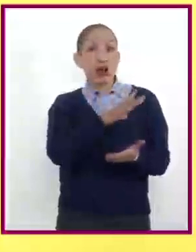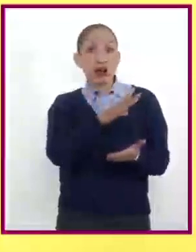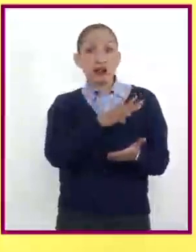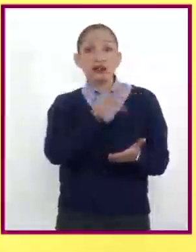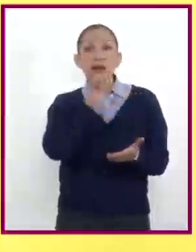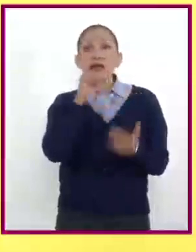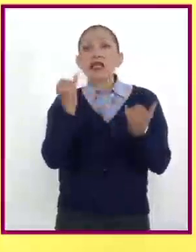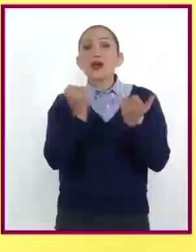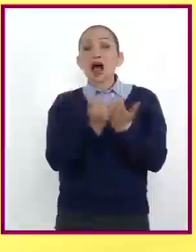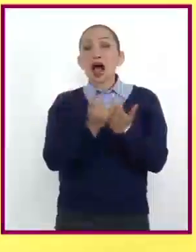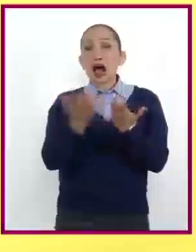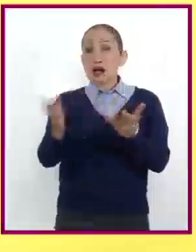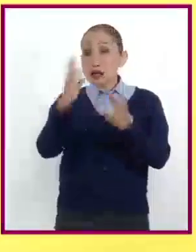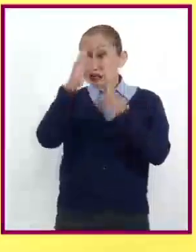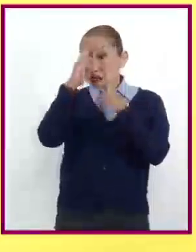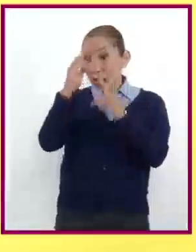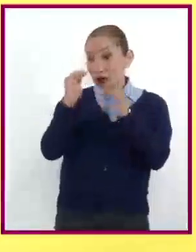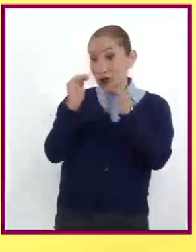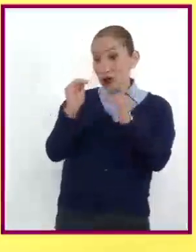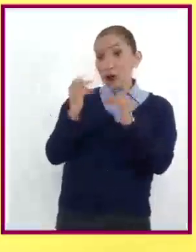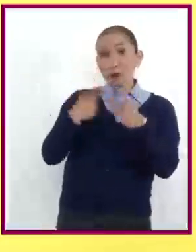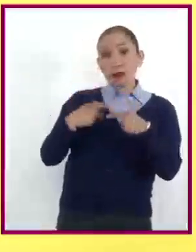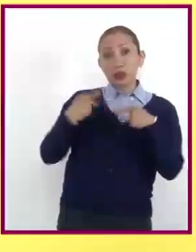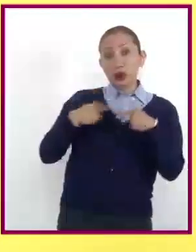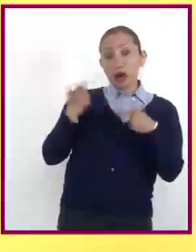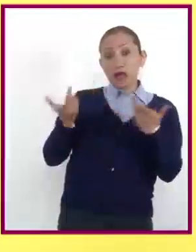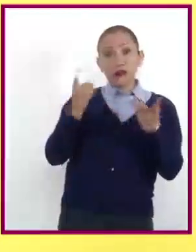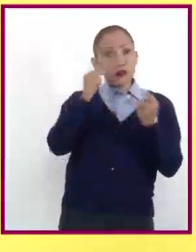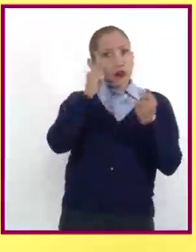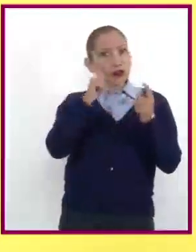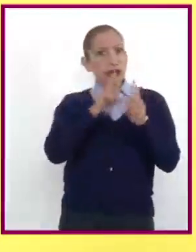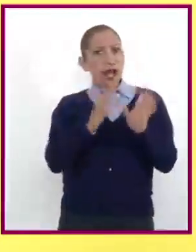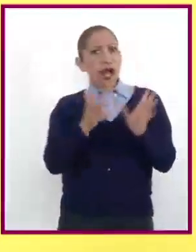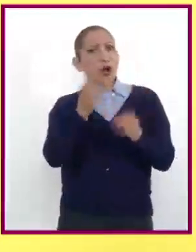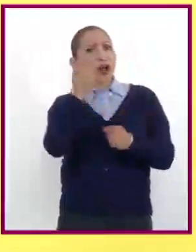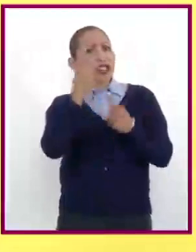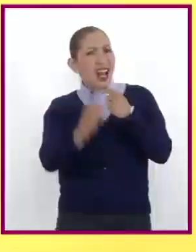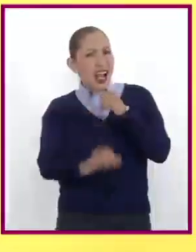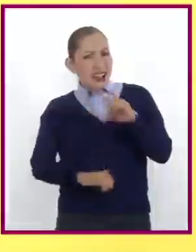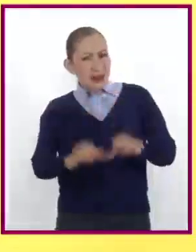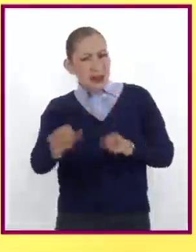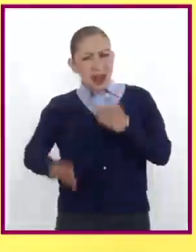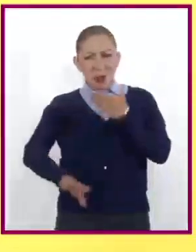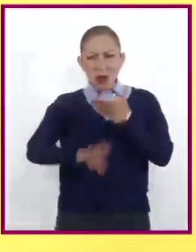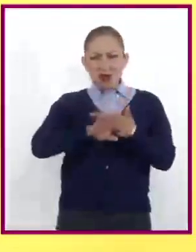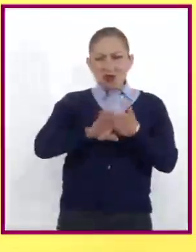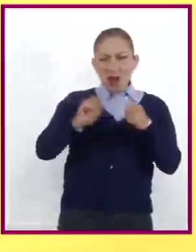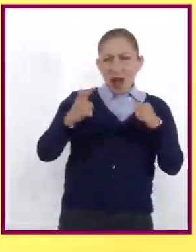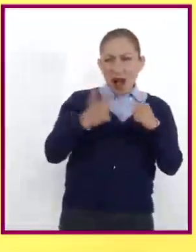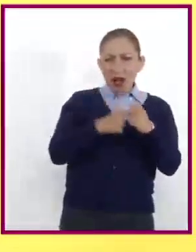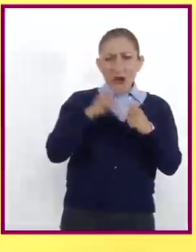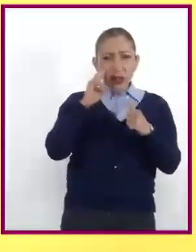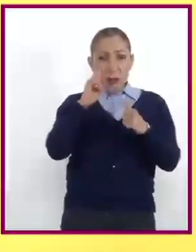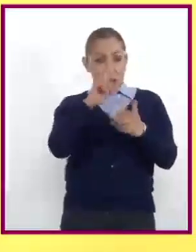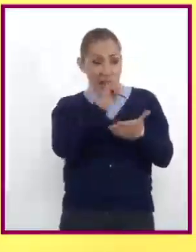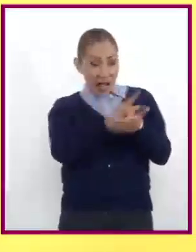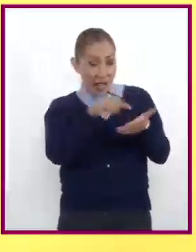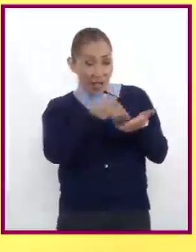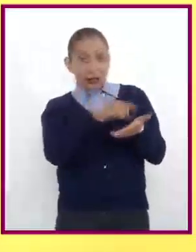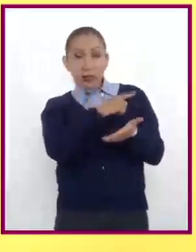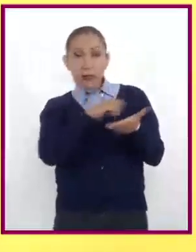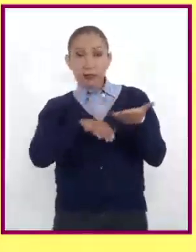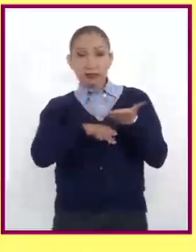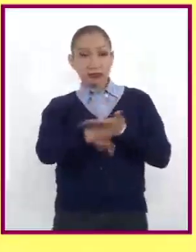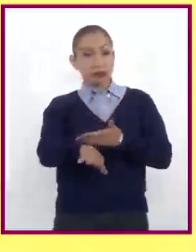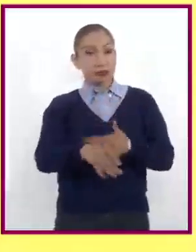la misma dignidad sin distinción alguna. Cualquier acto que nos afecte y que esté contemplado por las leyes debe ser